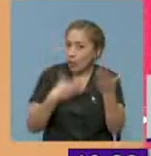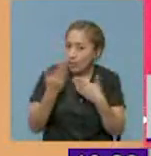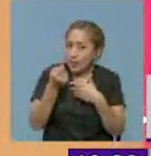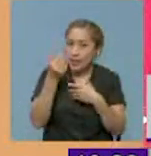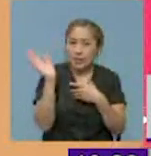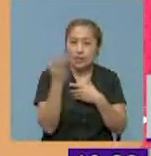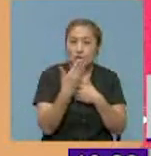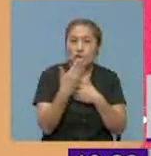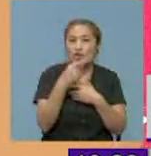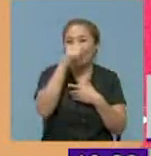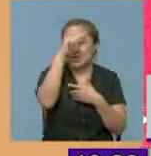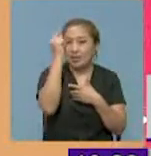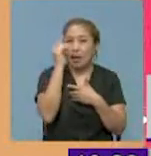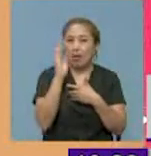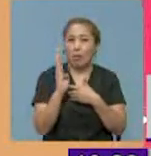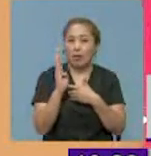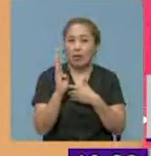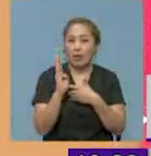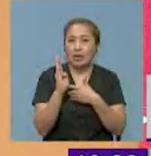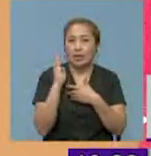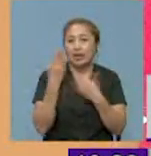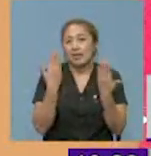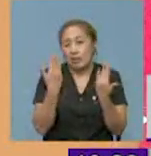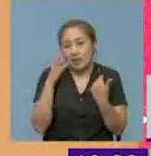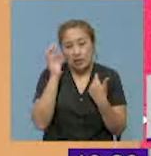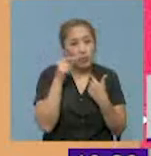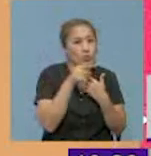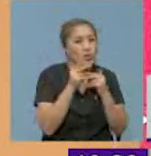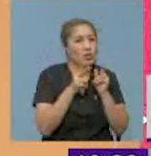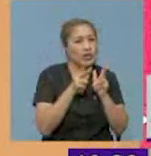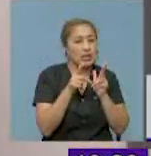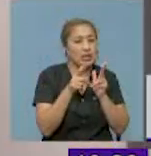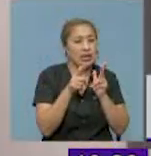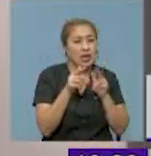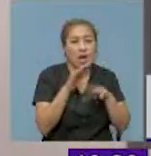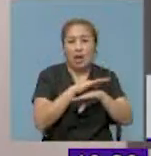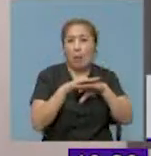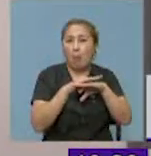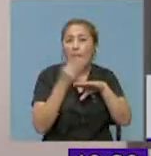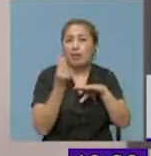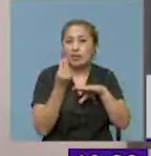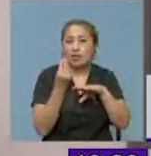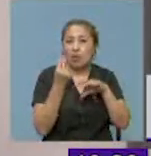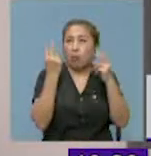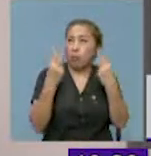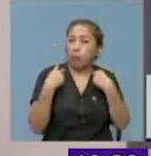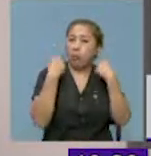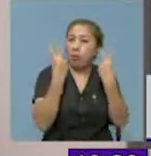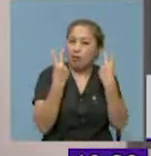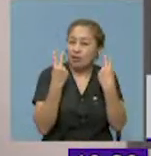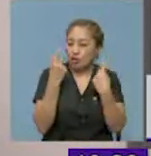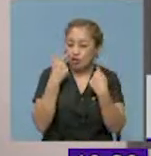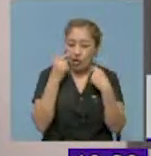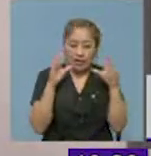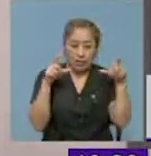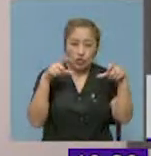mayoría de sobre todo en el nacional veces saca ventaja por eso bulbo digital huevo fundamental el tema de la rebeldía vemos un equipo